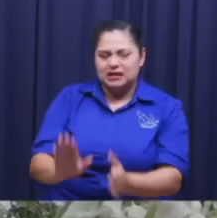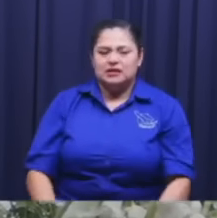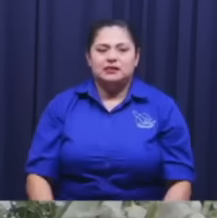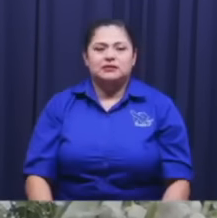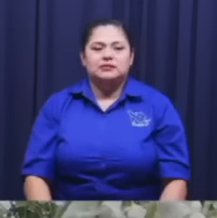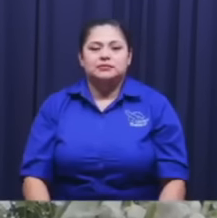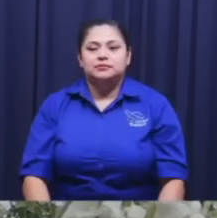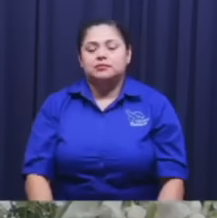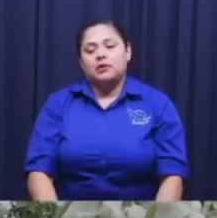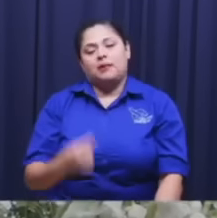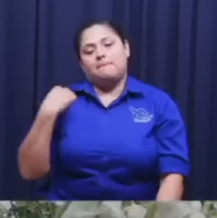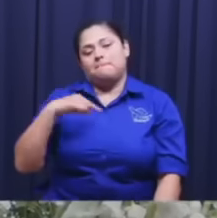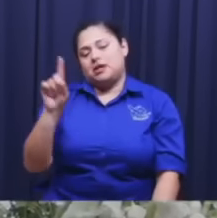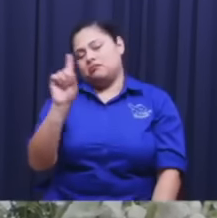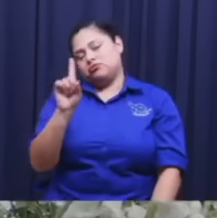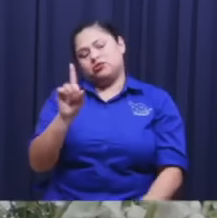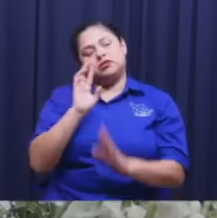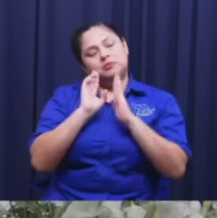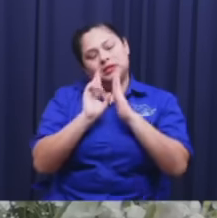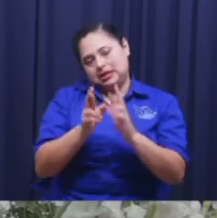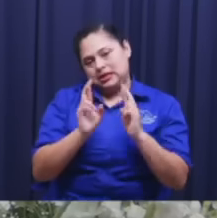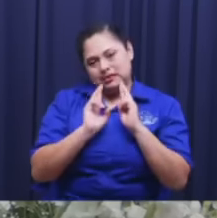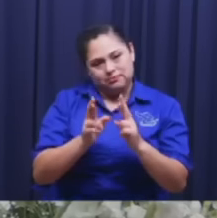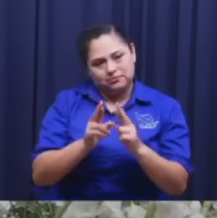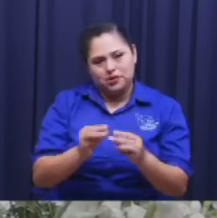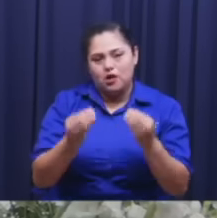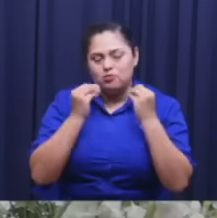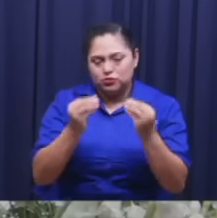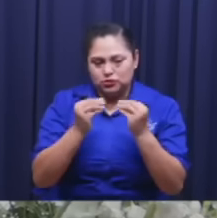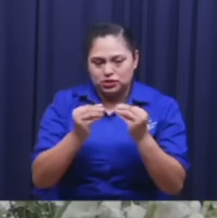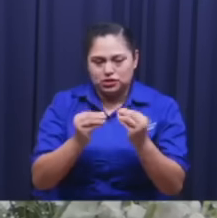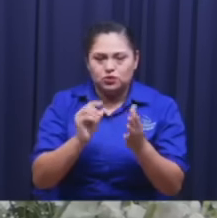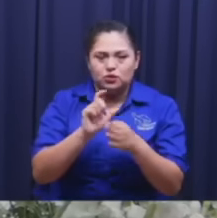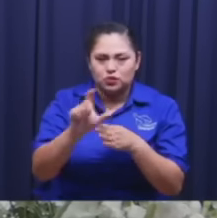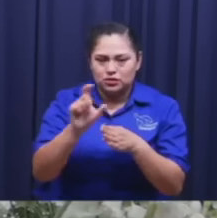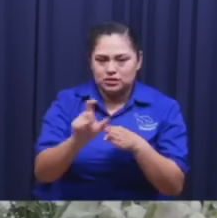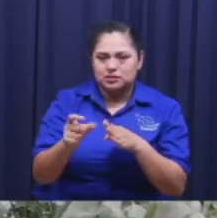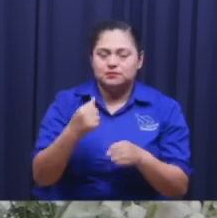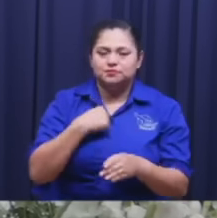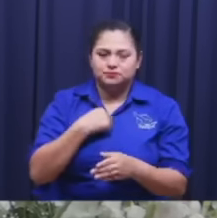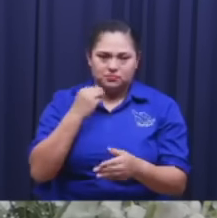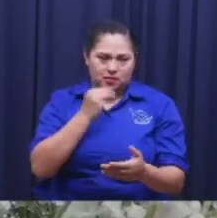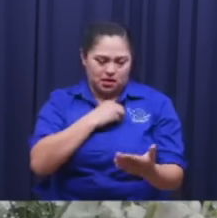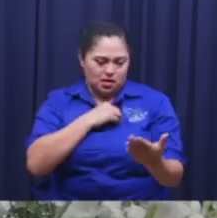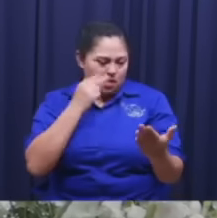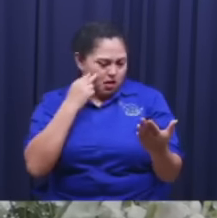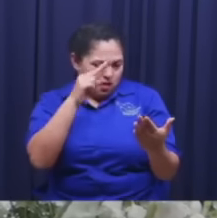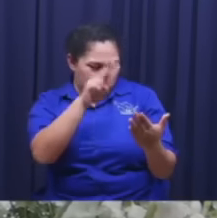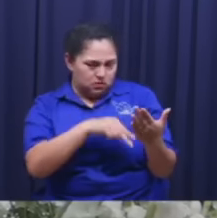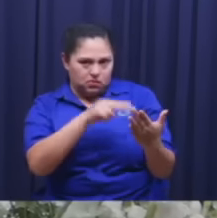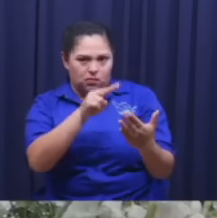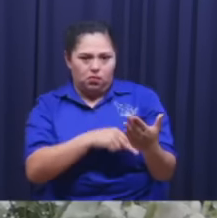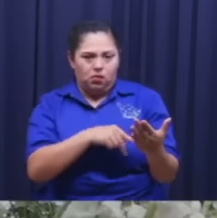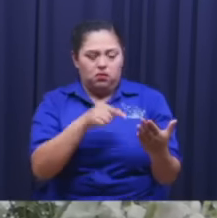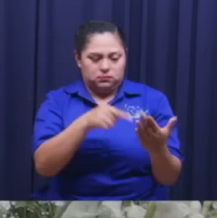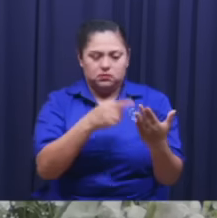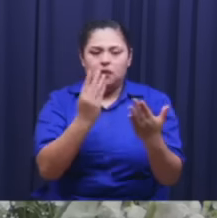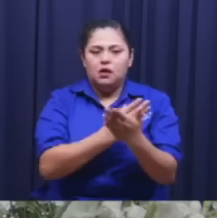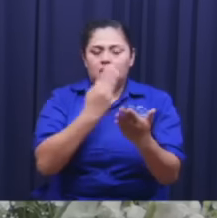de las cosas que he dicho durante los tres mensajes anteriores, miremos esto que dice la Biblia Serafín